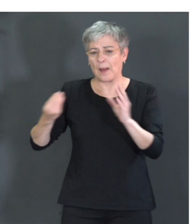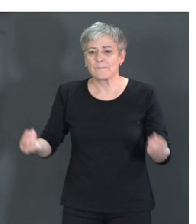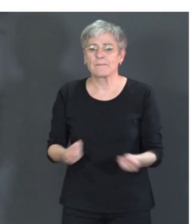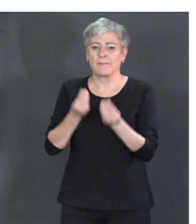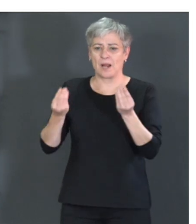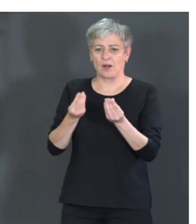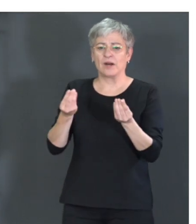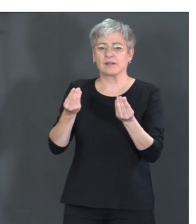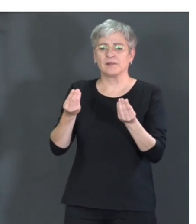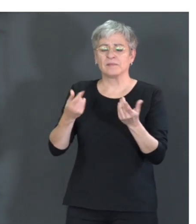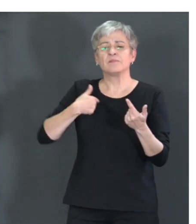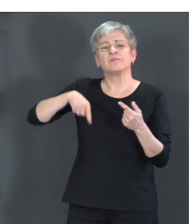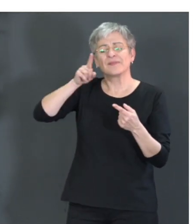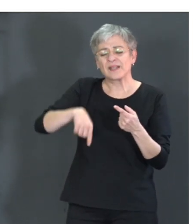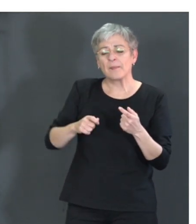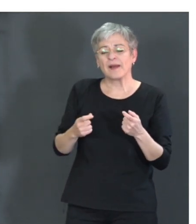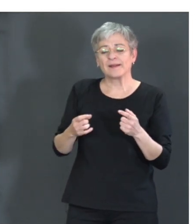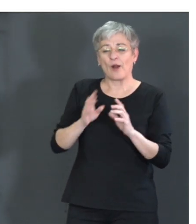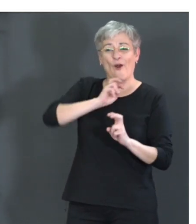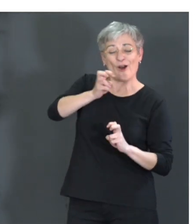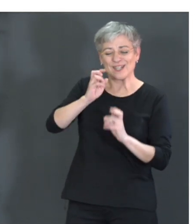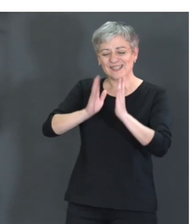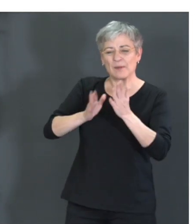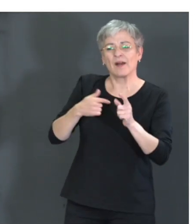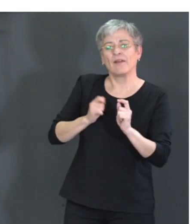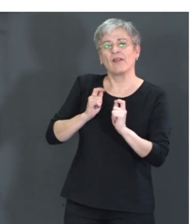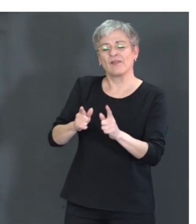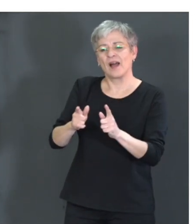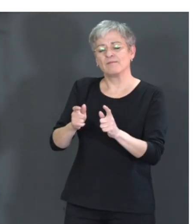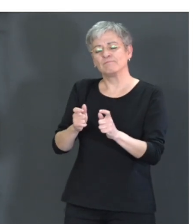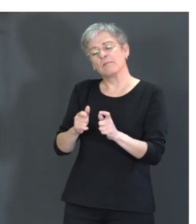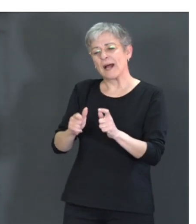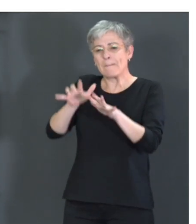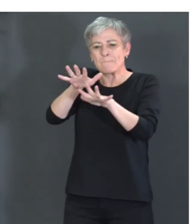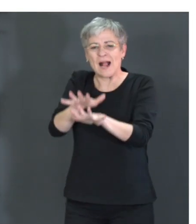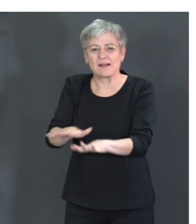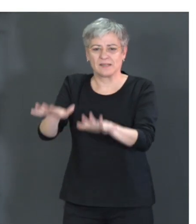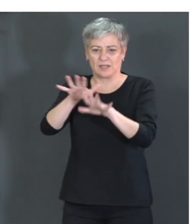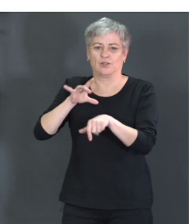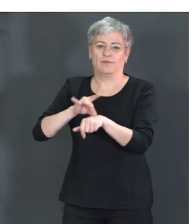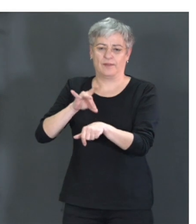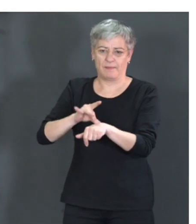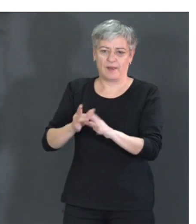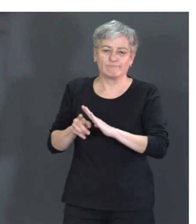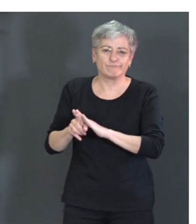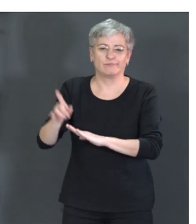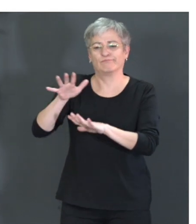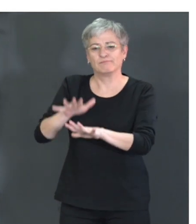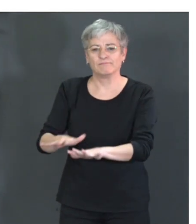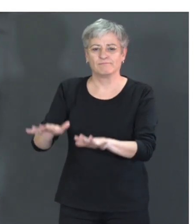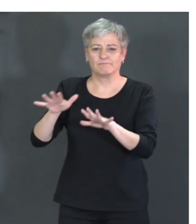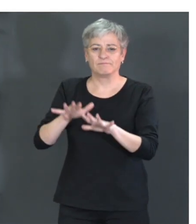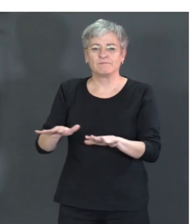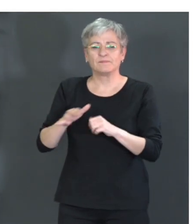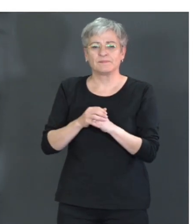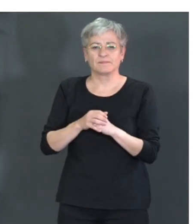además contribuyen a ralentizar el avance de esta enfermedad. Entonces, en este